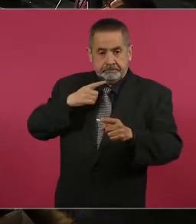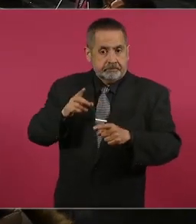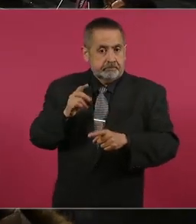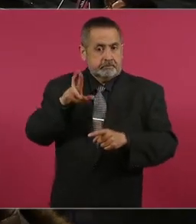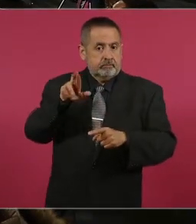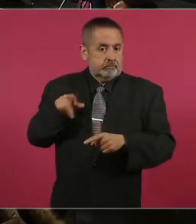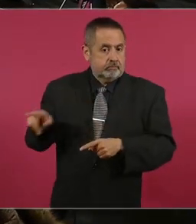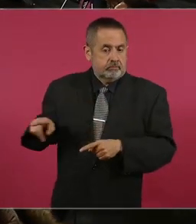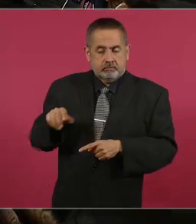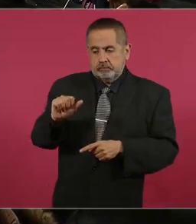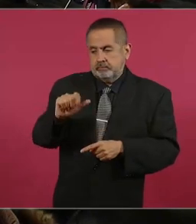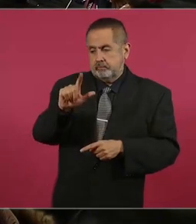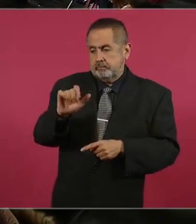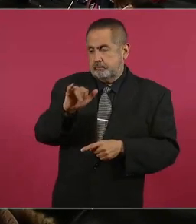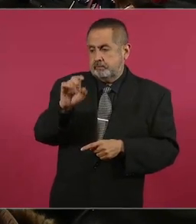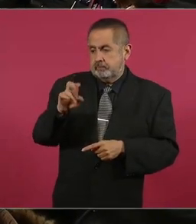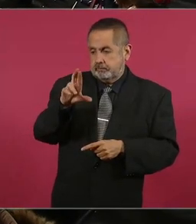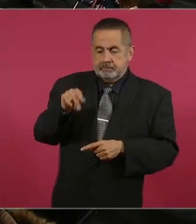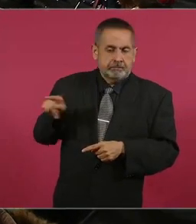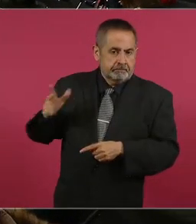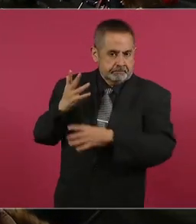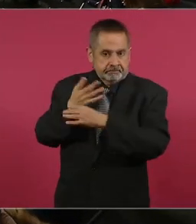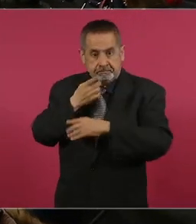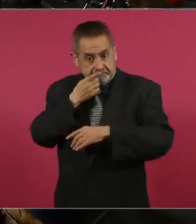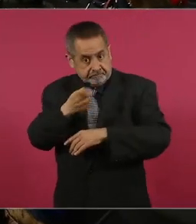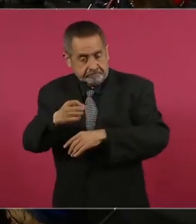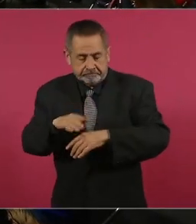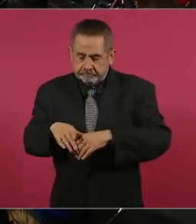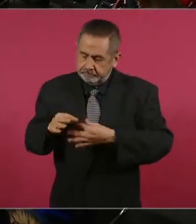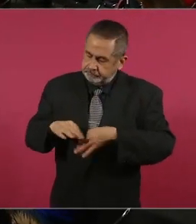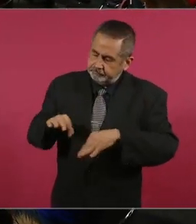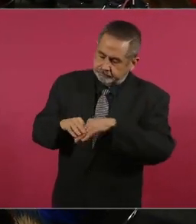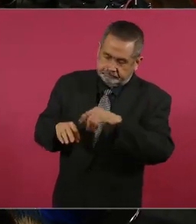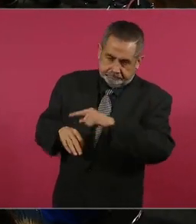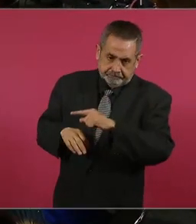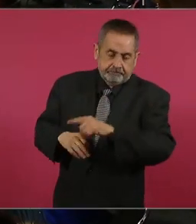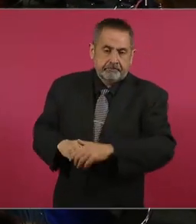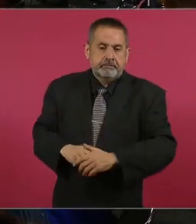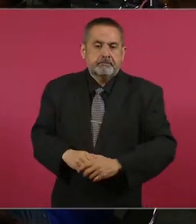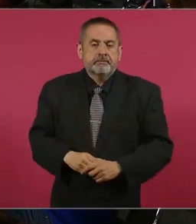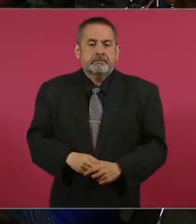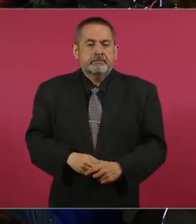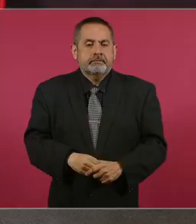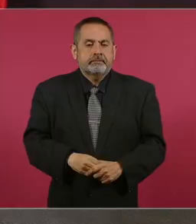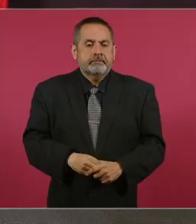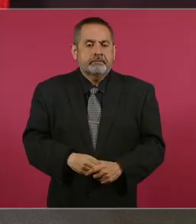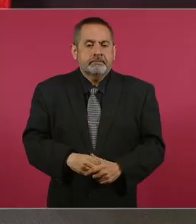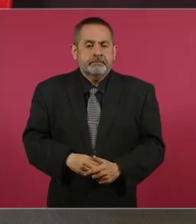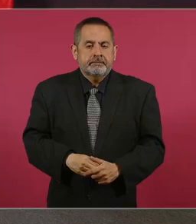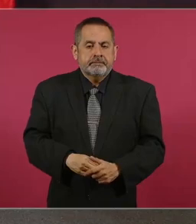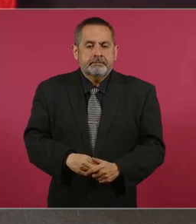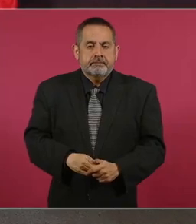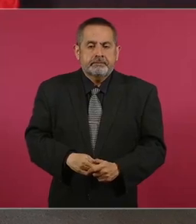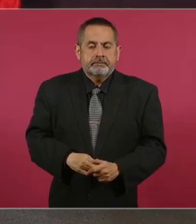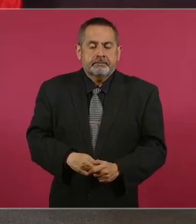aquí el doctor Alejandro Schwartz. No se puede